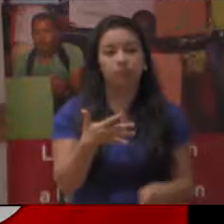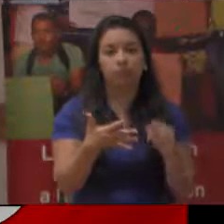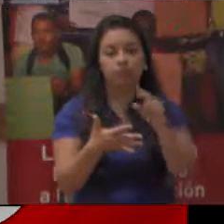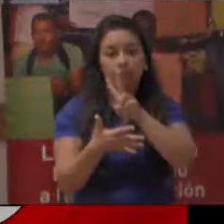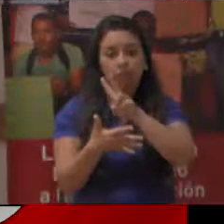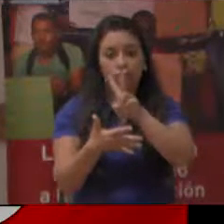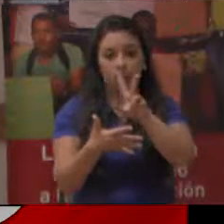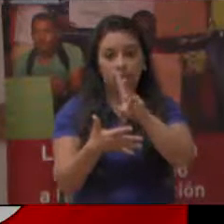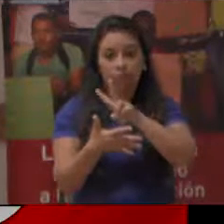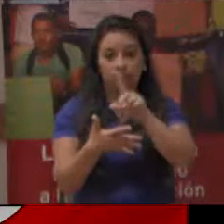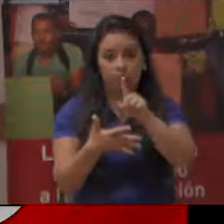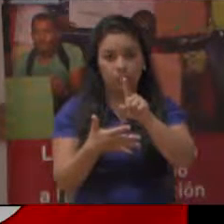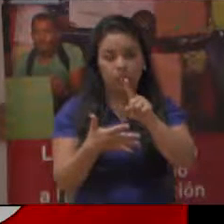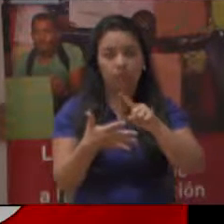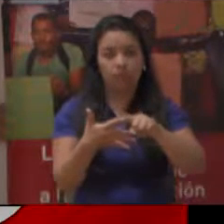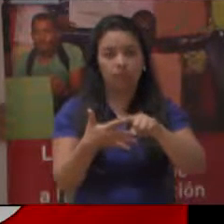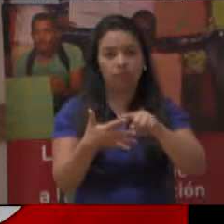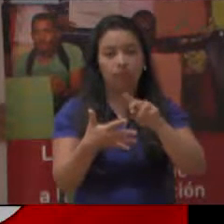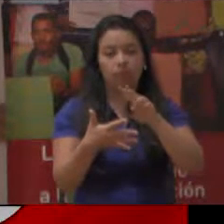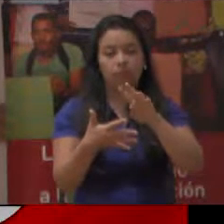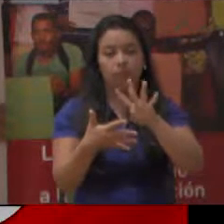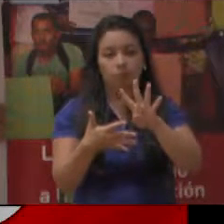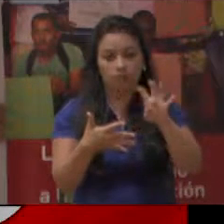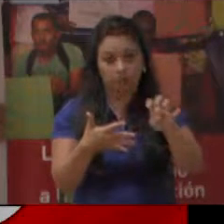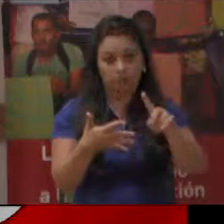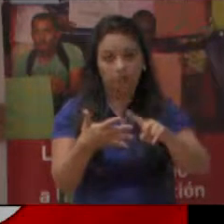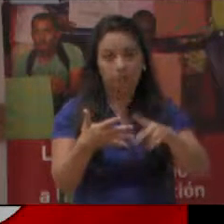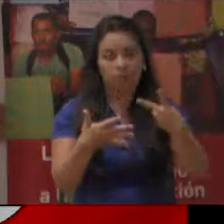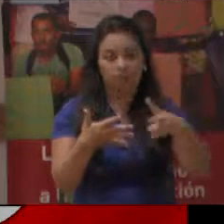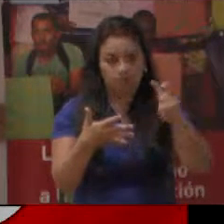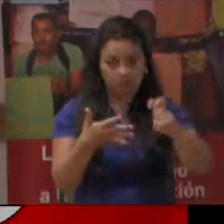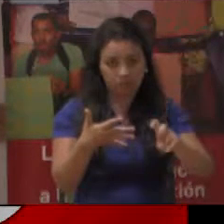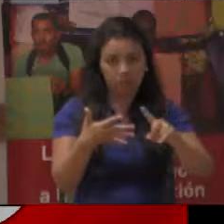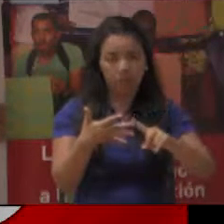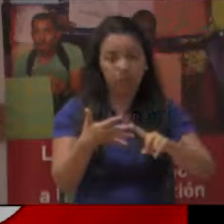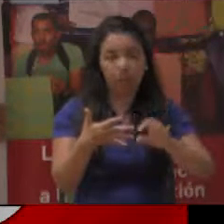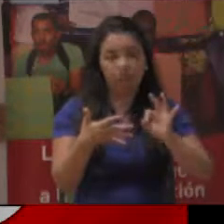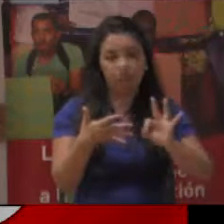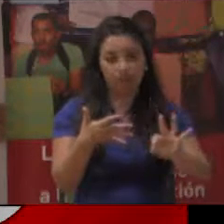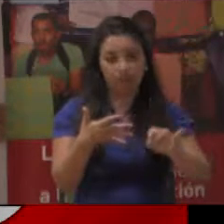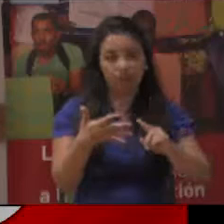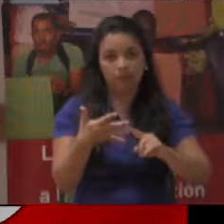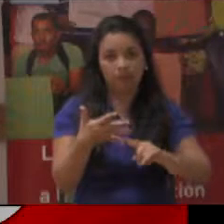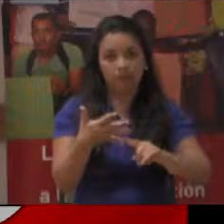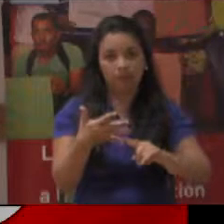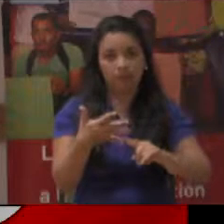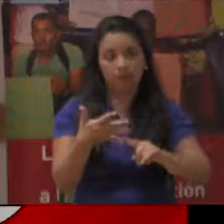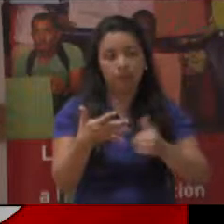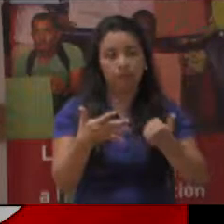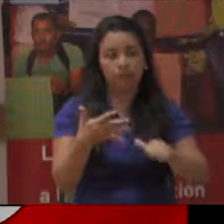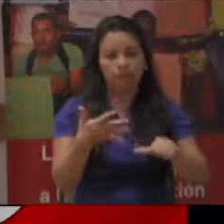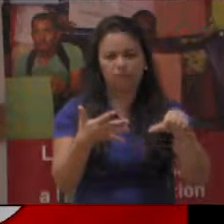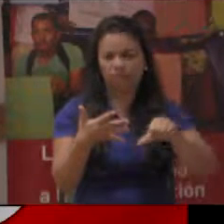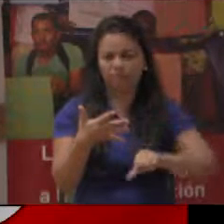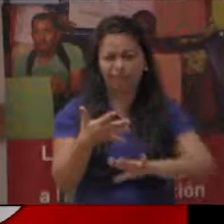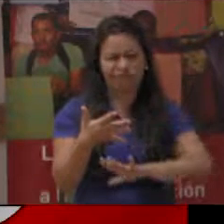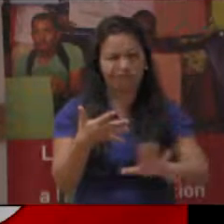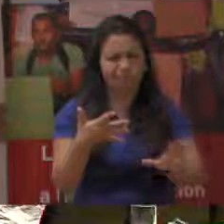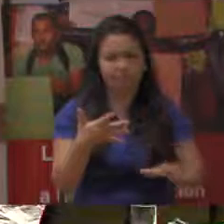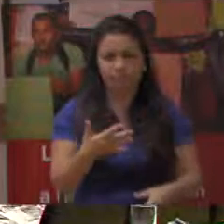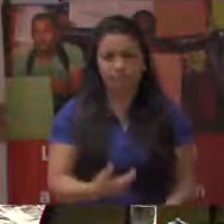Excelente 21%, 49% bueno, 17% regular, 3% deficiente, 10%